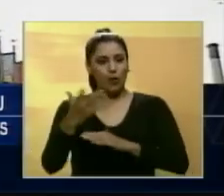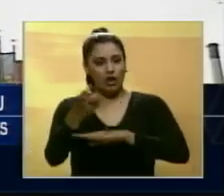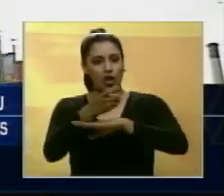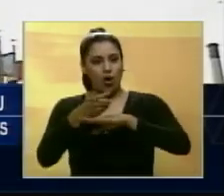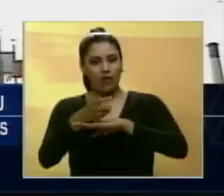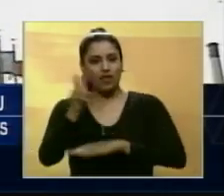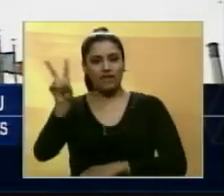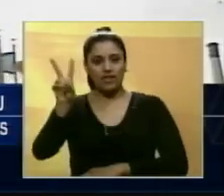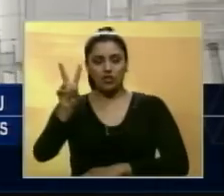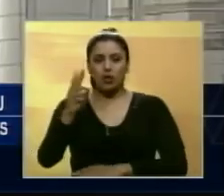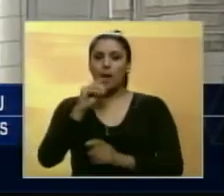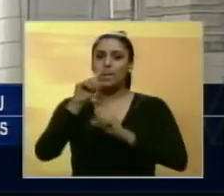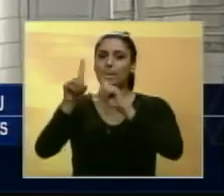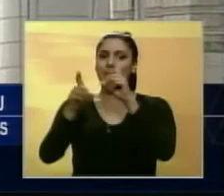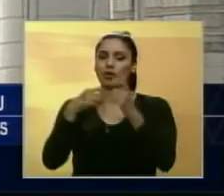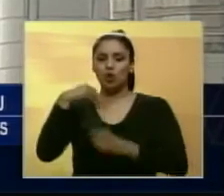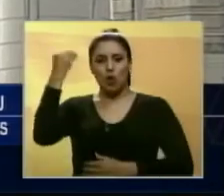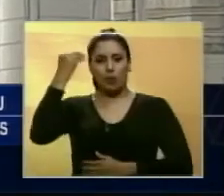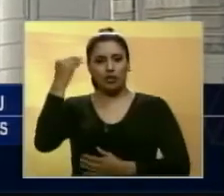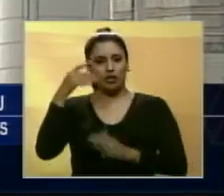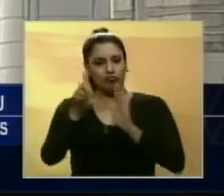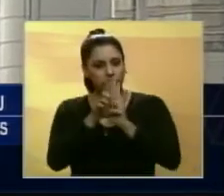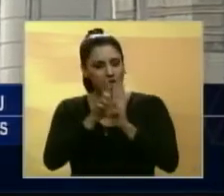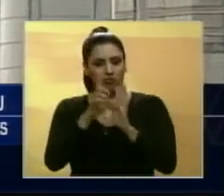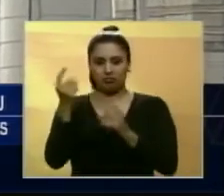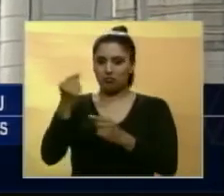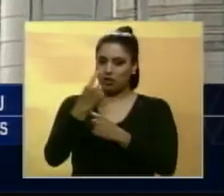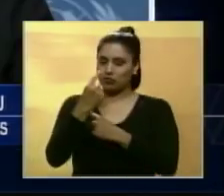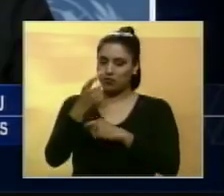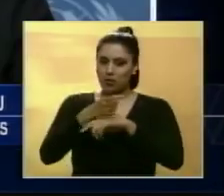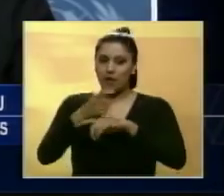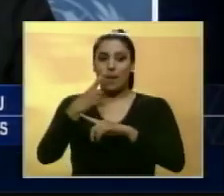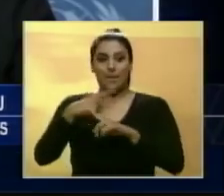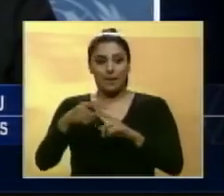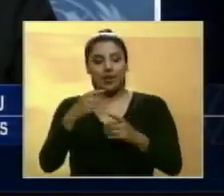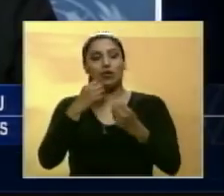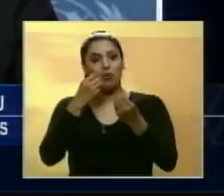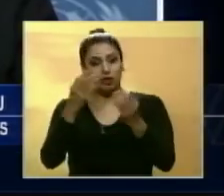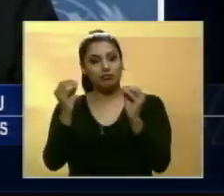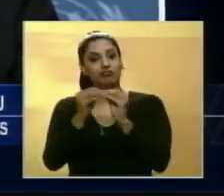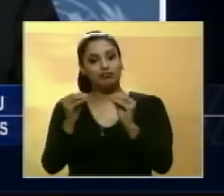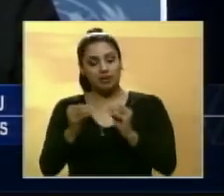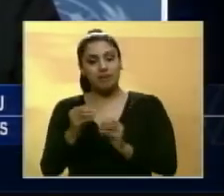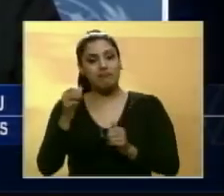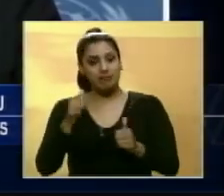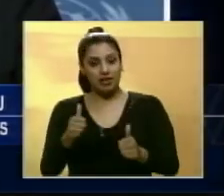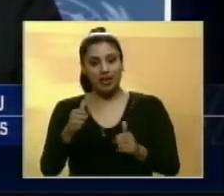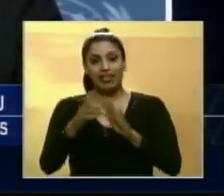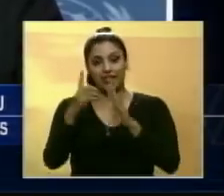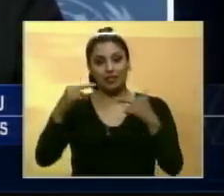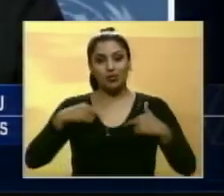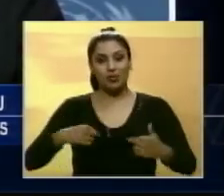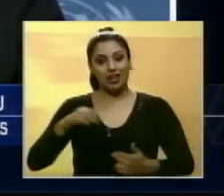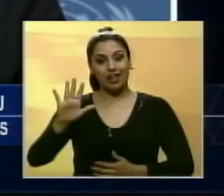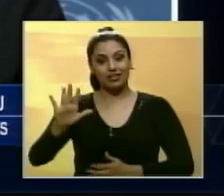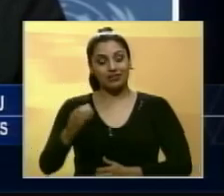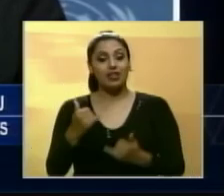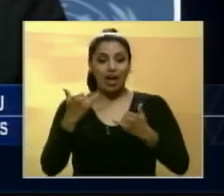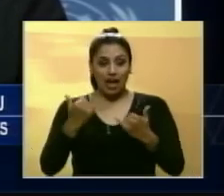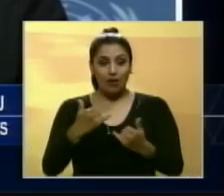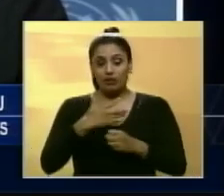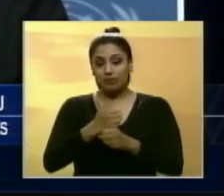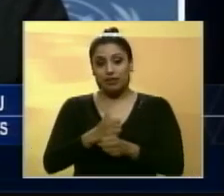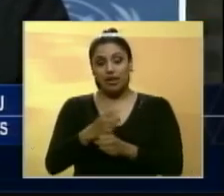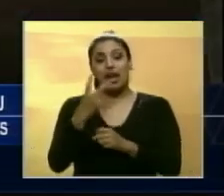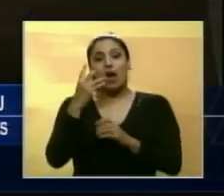gobierno venezolano les consultó su opinión legal y respondieron que la ley de amnistía estaba acorde a los estándares de derechos humanos. Esperan que no